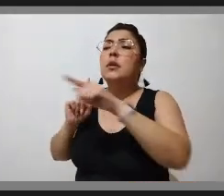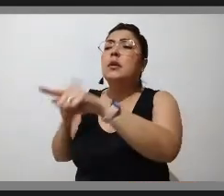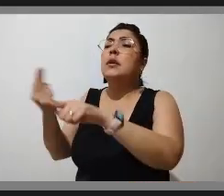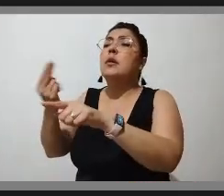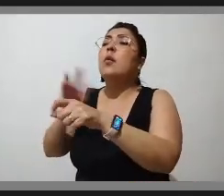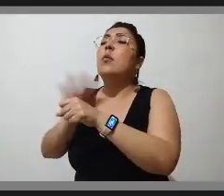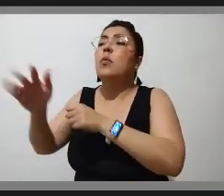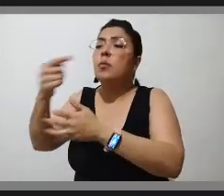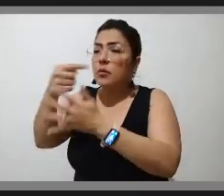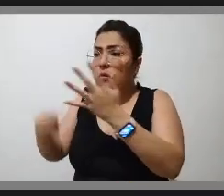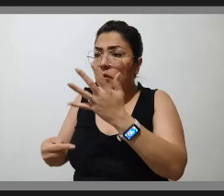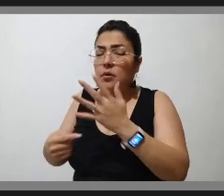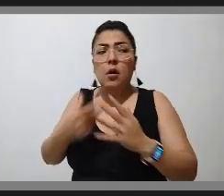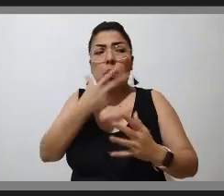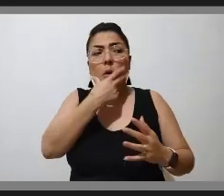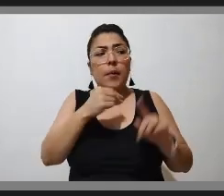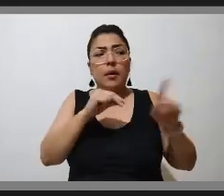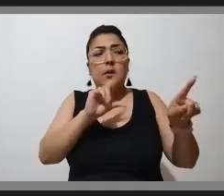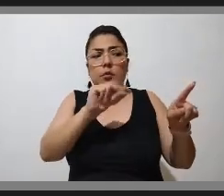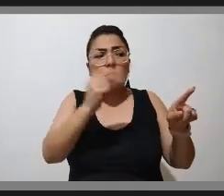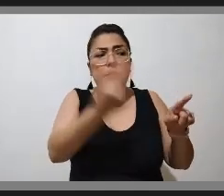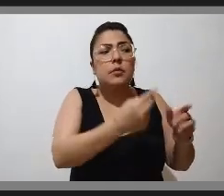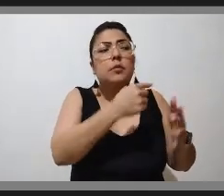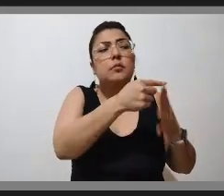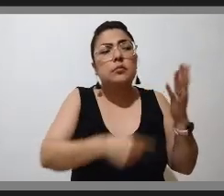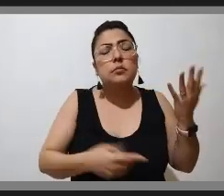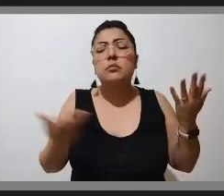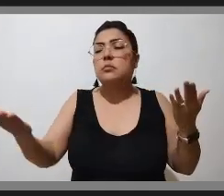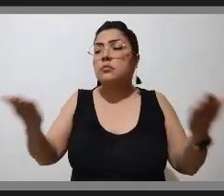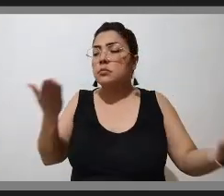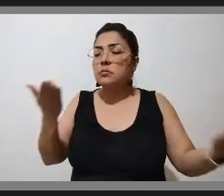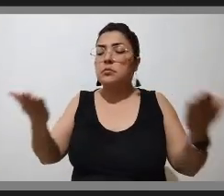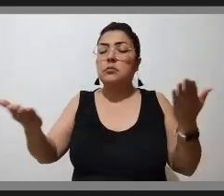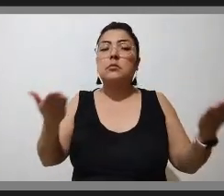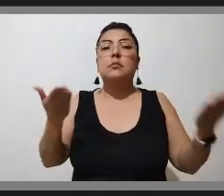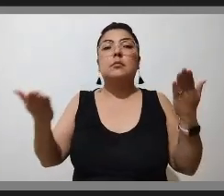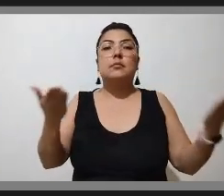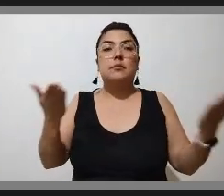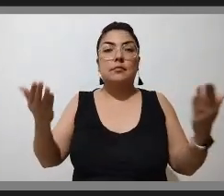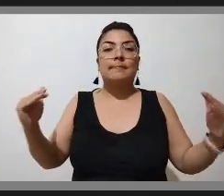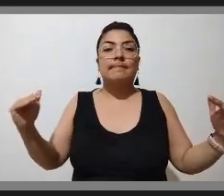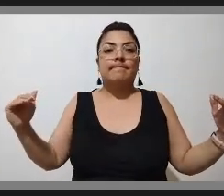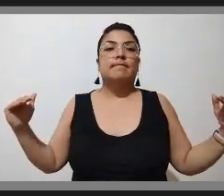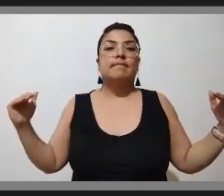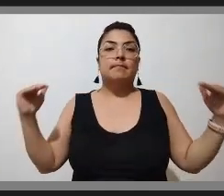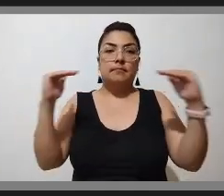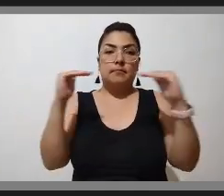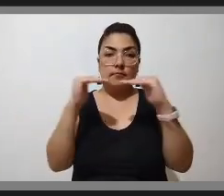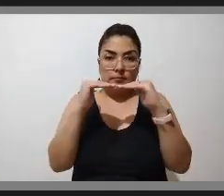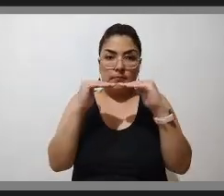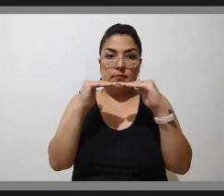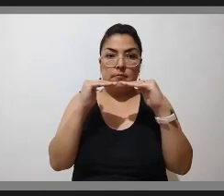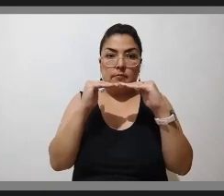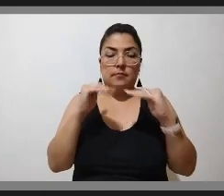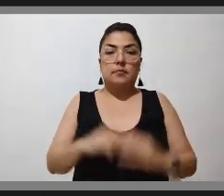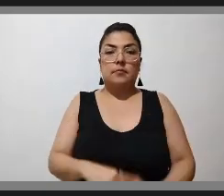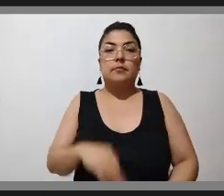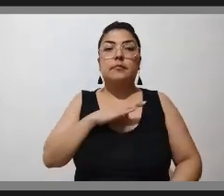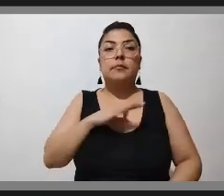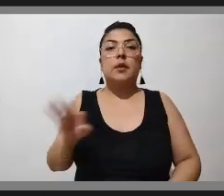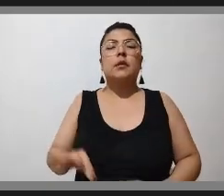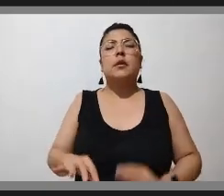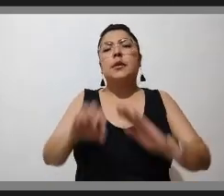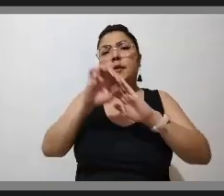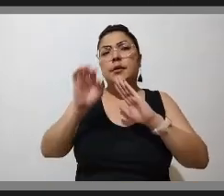¿Qué necesitan las mujeres que no necesitan los hombres para igualarla en las oportunidades? ¿Qué